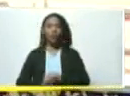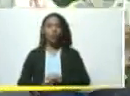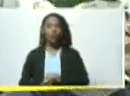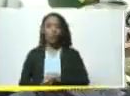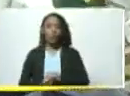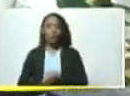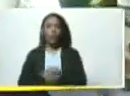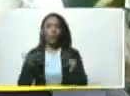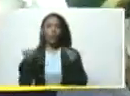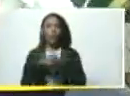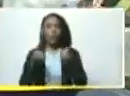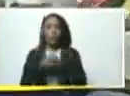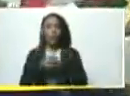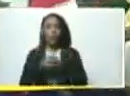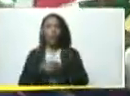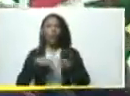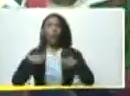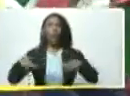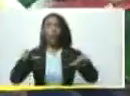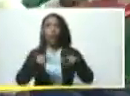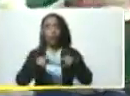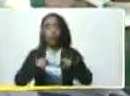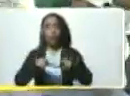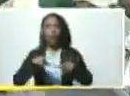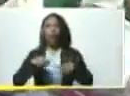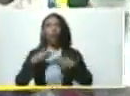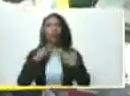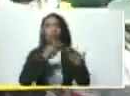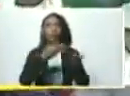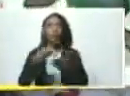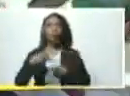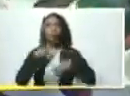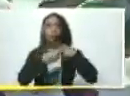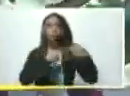los Comités Locales de Abastecimiento y Producción.